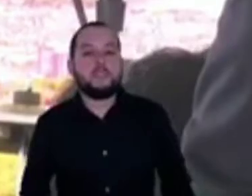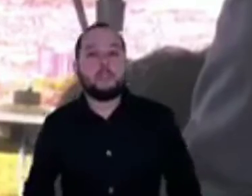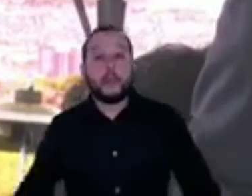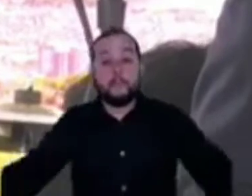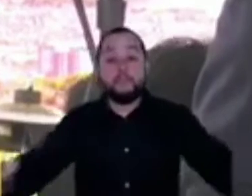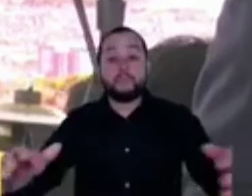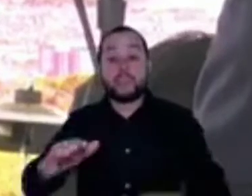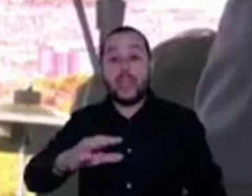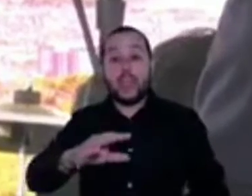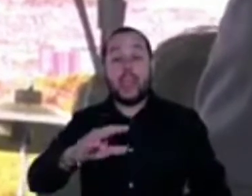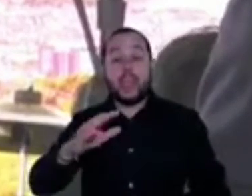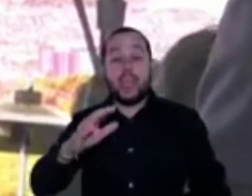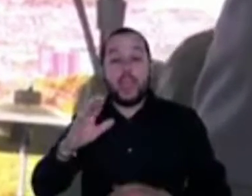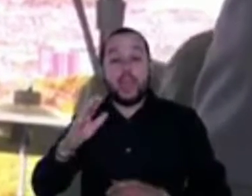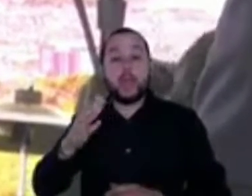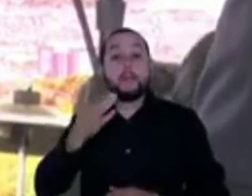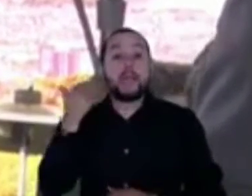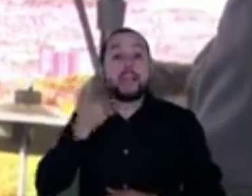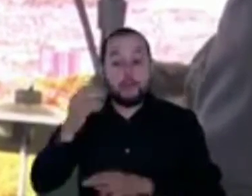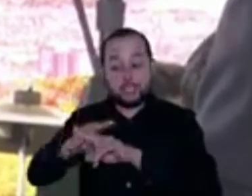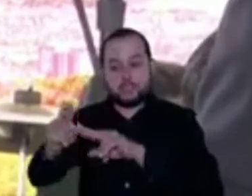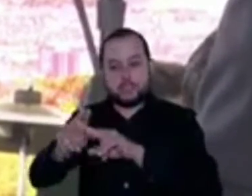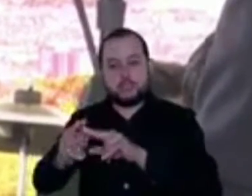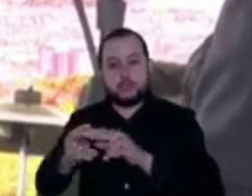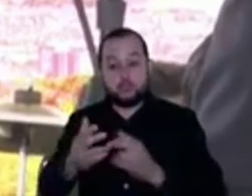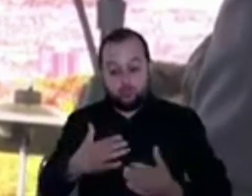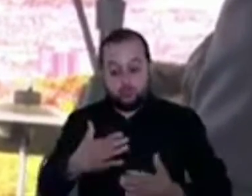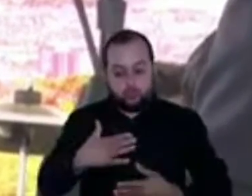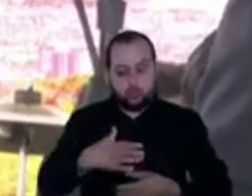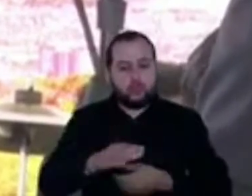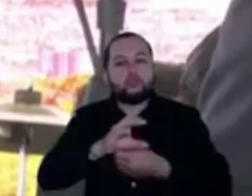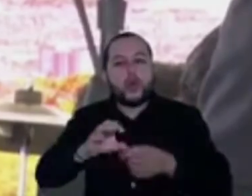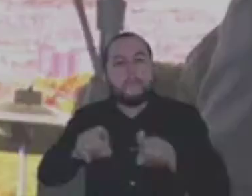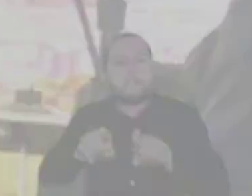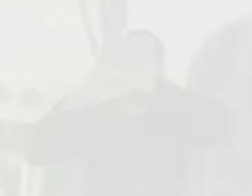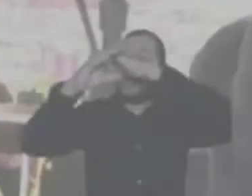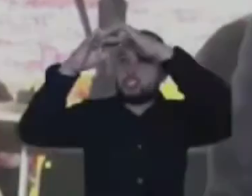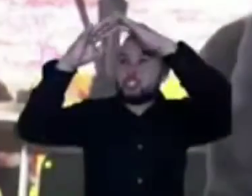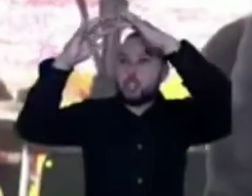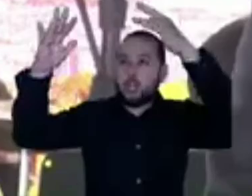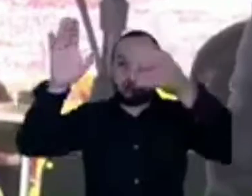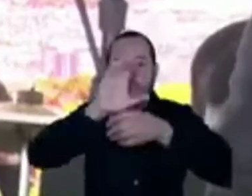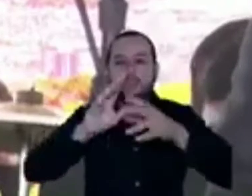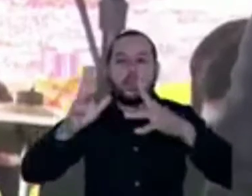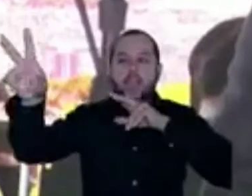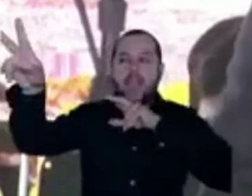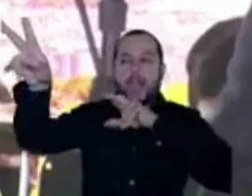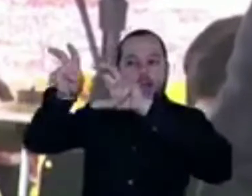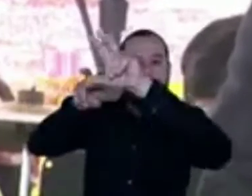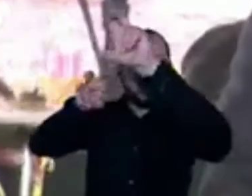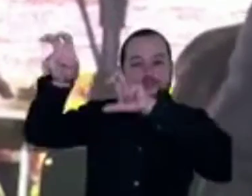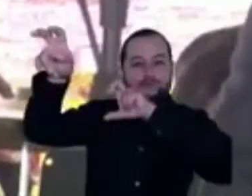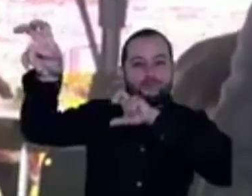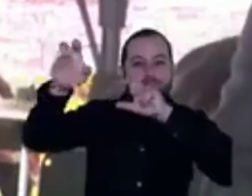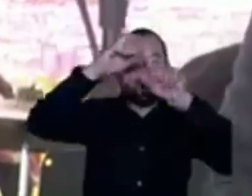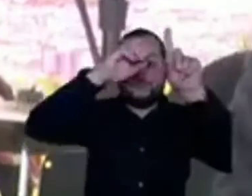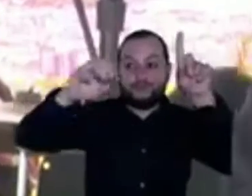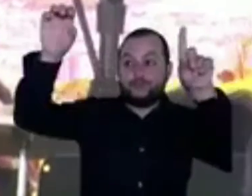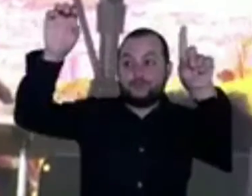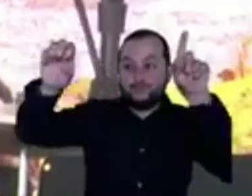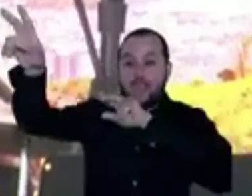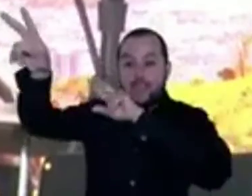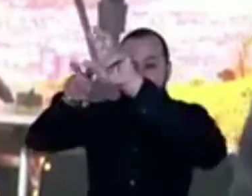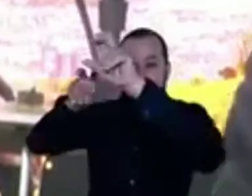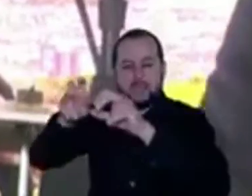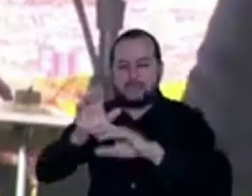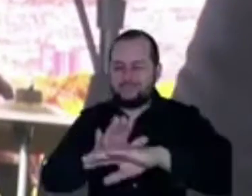Armenia y Manizales tienen en nosotros una ciudad hermana. Somos una ciudad-región, el cable aéreo. Y aquí quiero